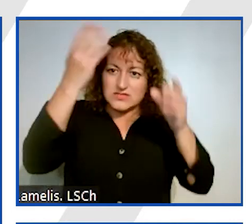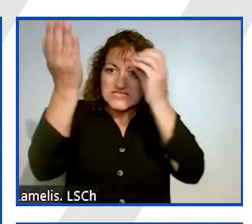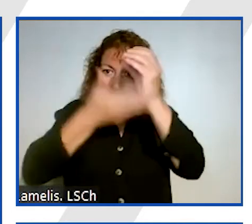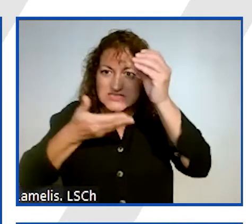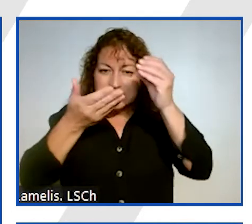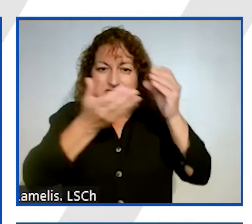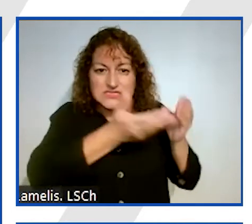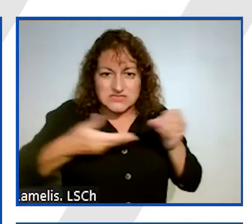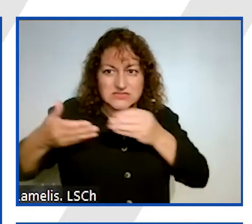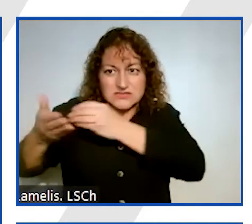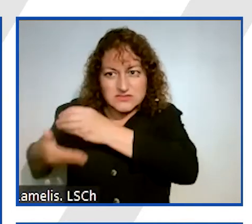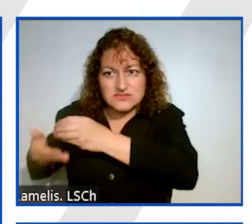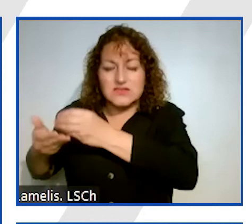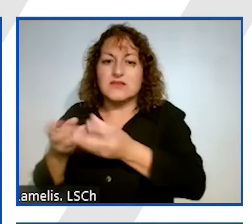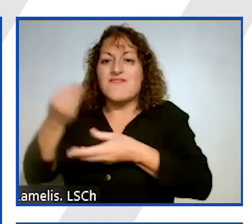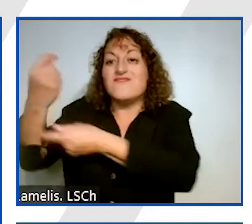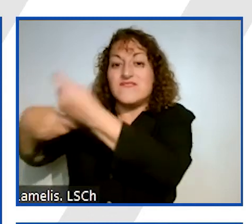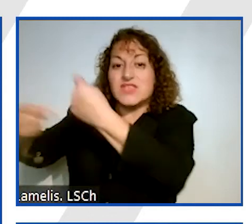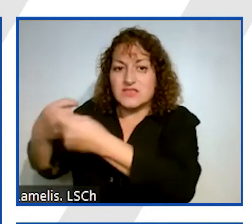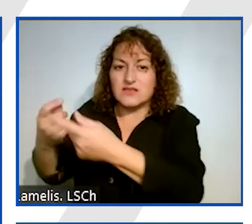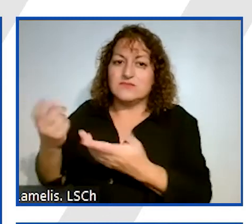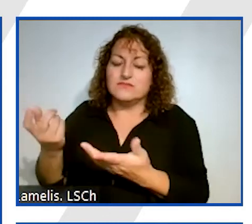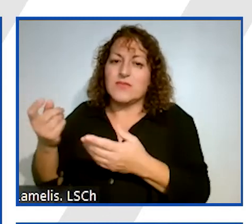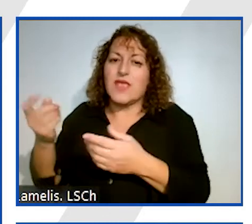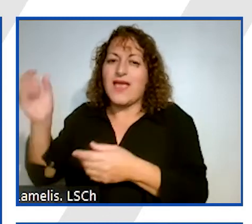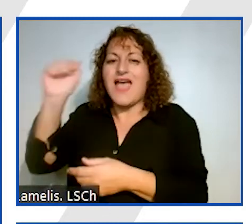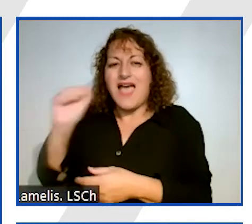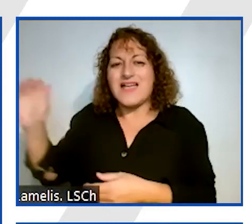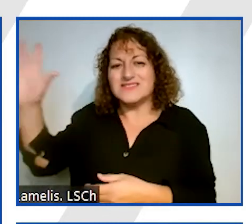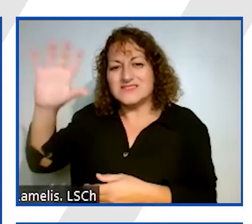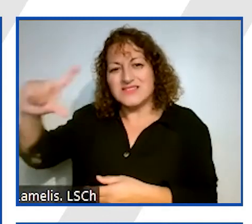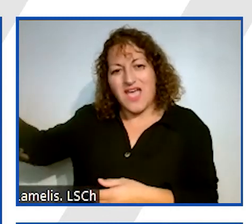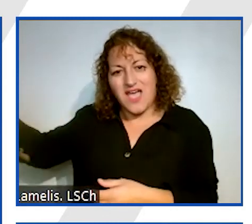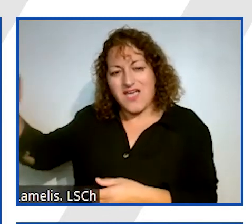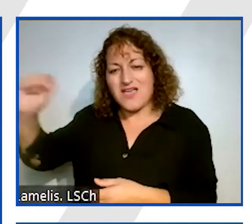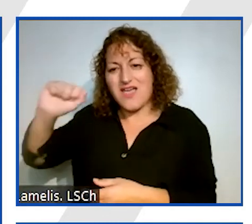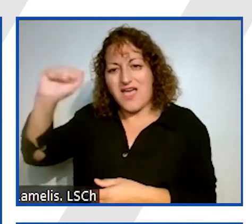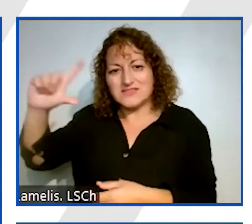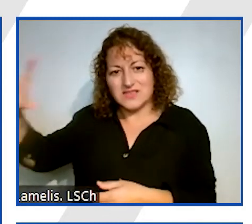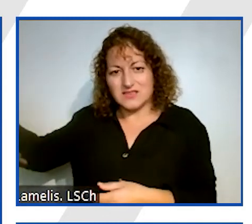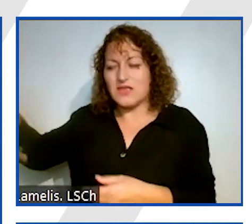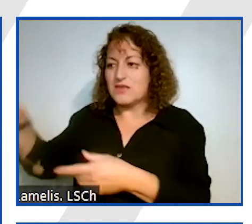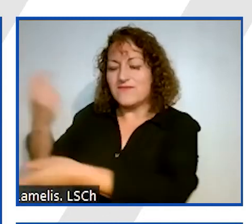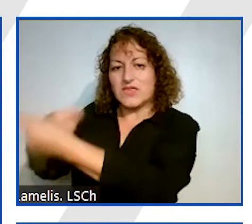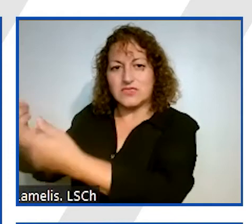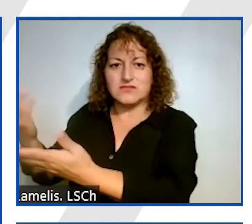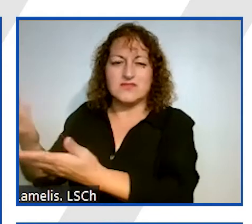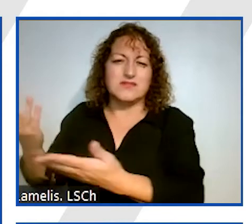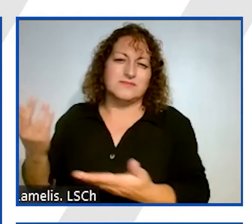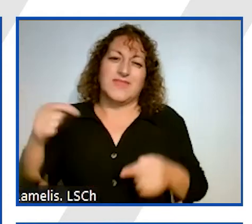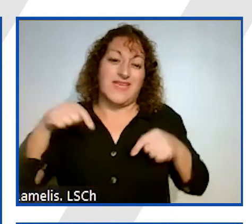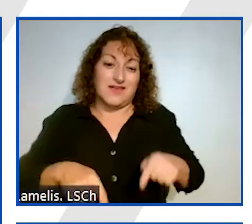el mercado asiático de aletas de tiburón, y lo que hacían los pescadores era básicamente capturar un tiburón, cortarle las aletas, y como las aletas